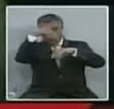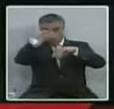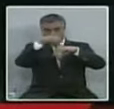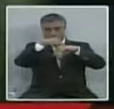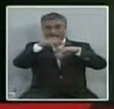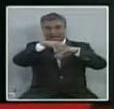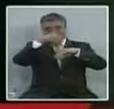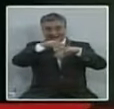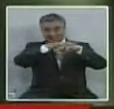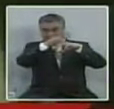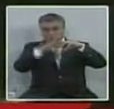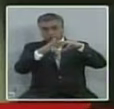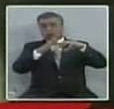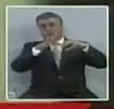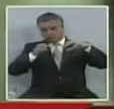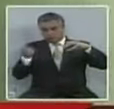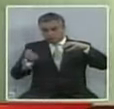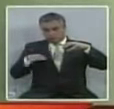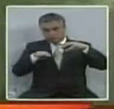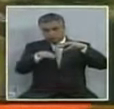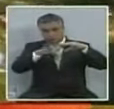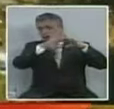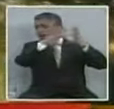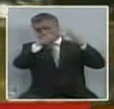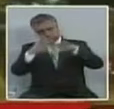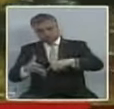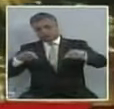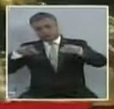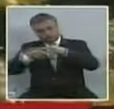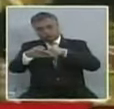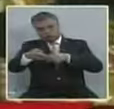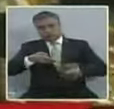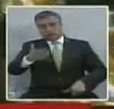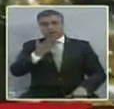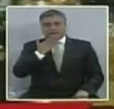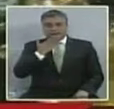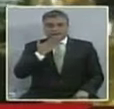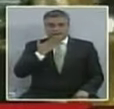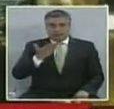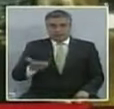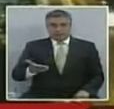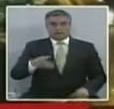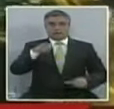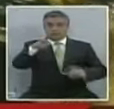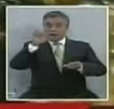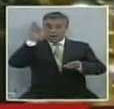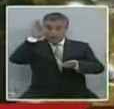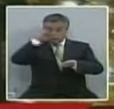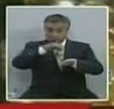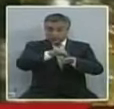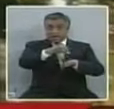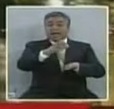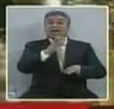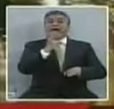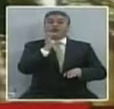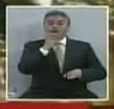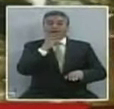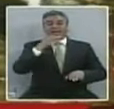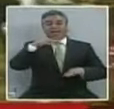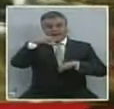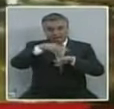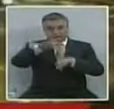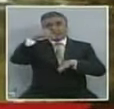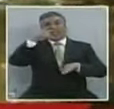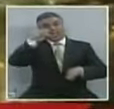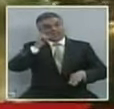Iquique, que presenta problemas en su torre de control y está en estos momentos inoperativo. Sí, pero en general el aeropuerto de Antofagasta, Arica y Iquique no